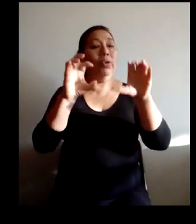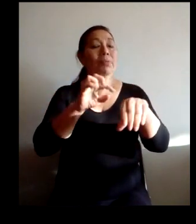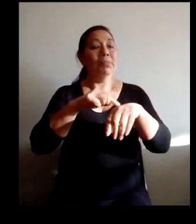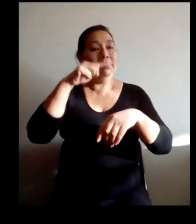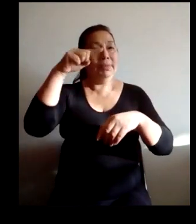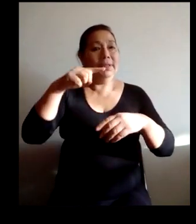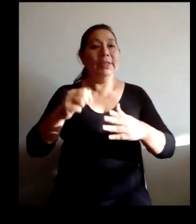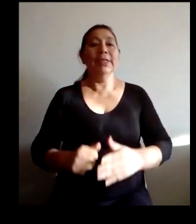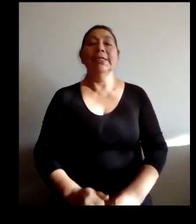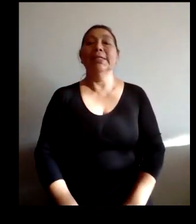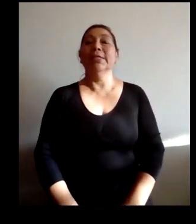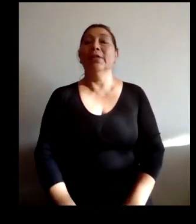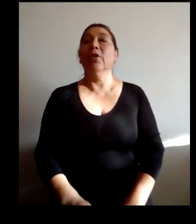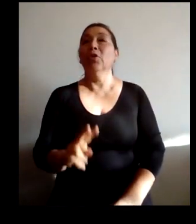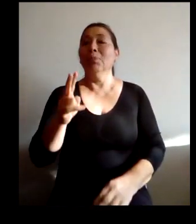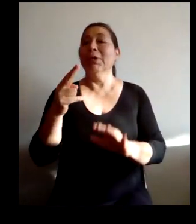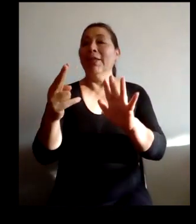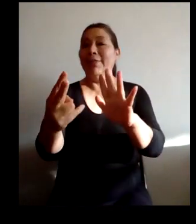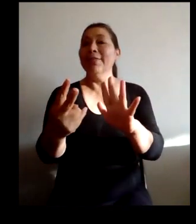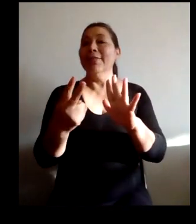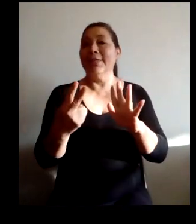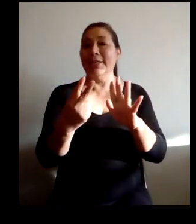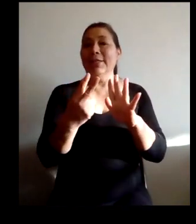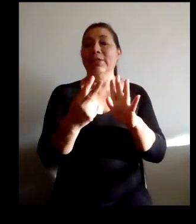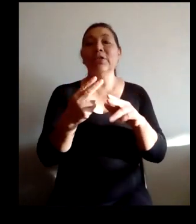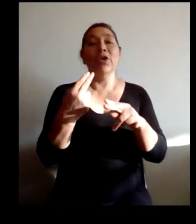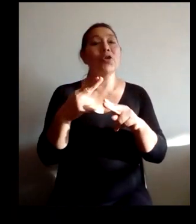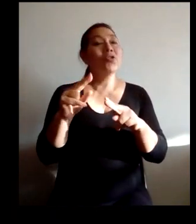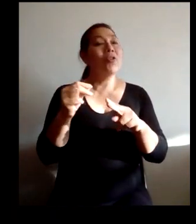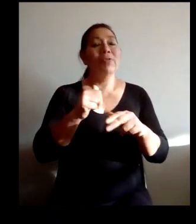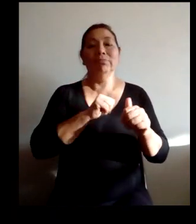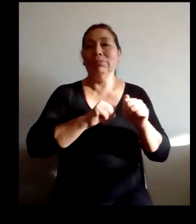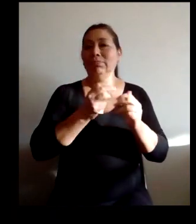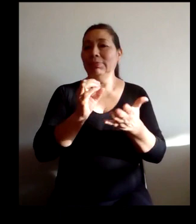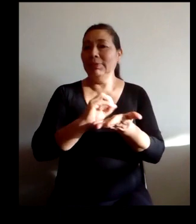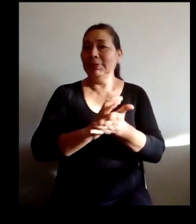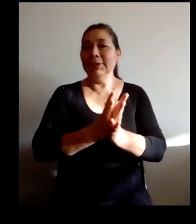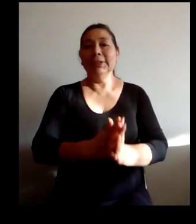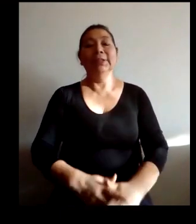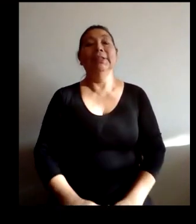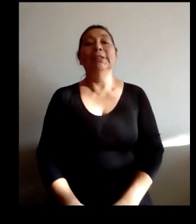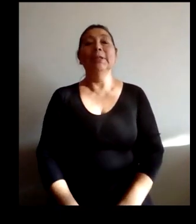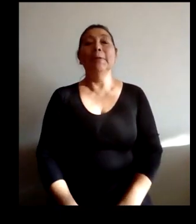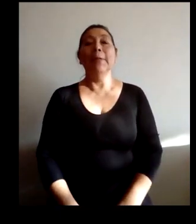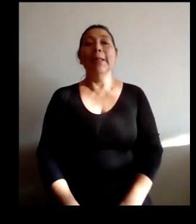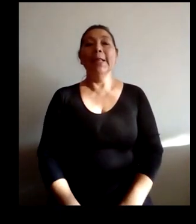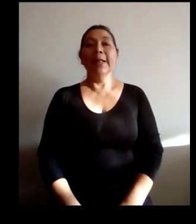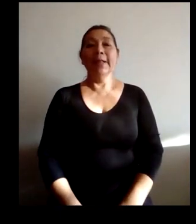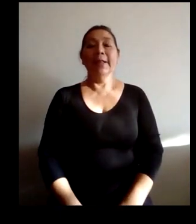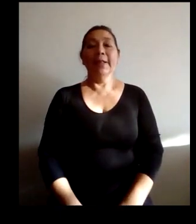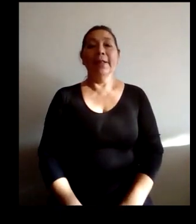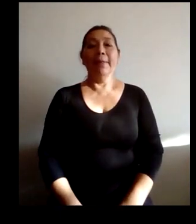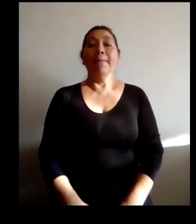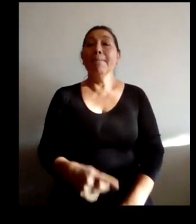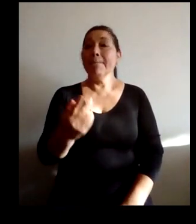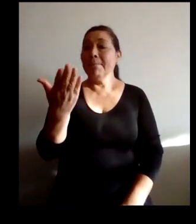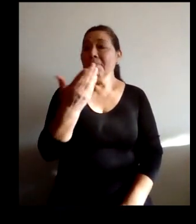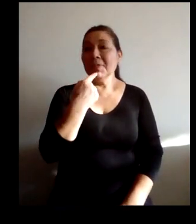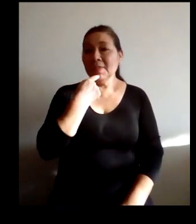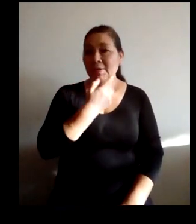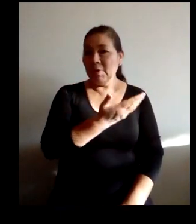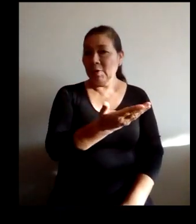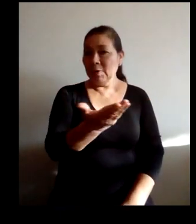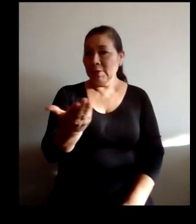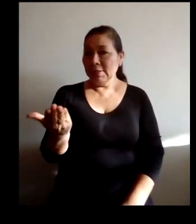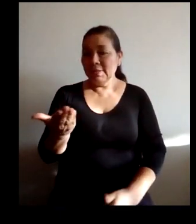médica ocupacional del 24 de abril de 2017 que señala el no padecimiento de neumoconiosis. Sobre ese aspecto,